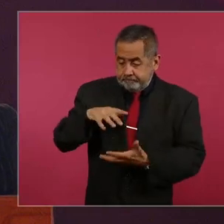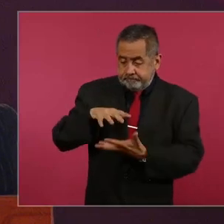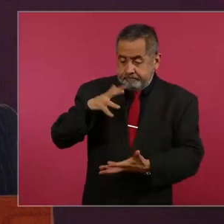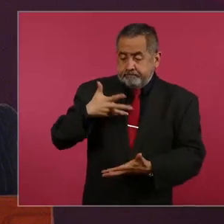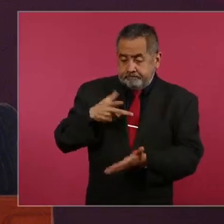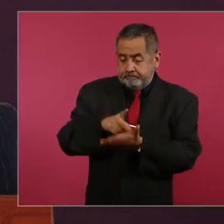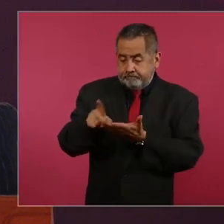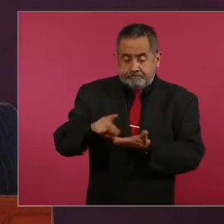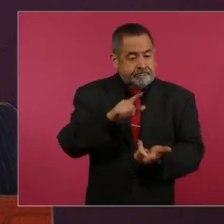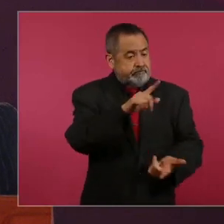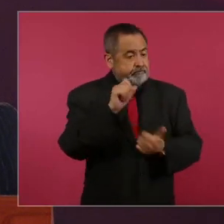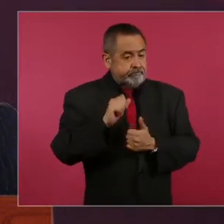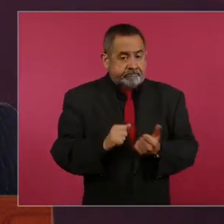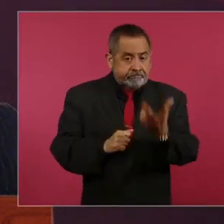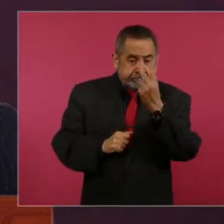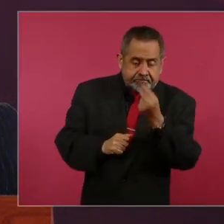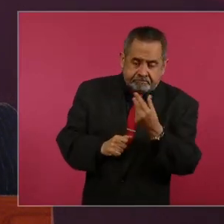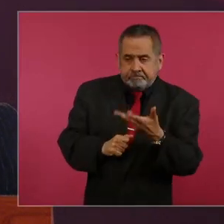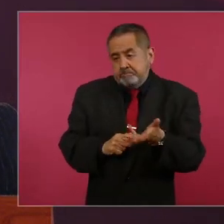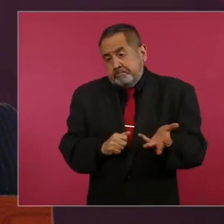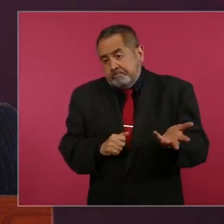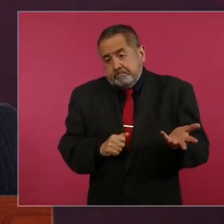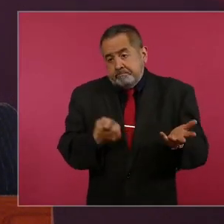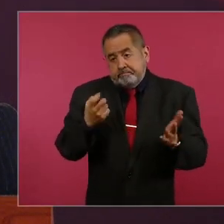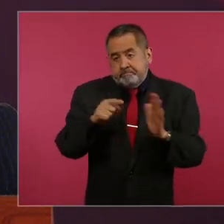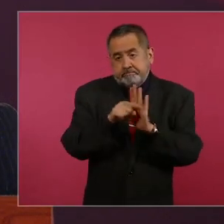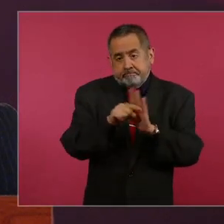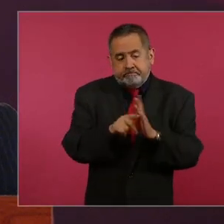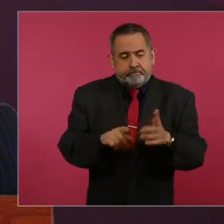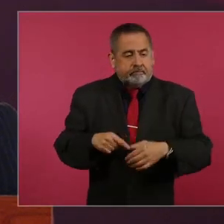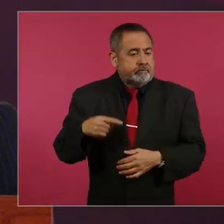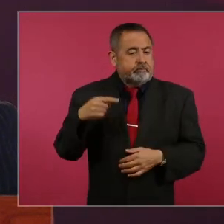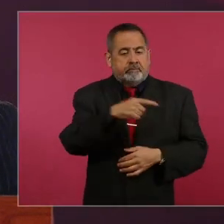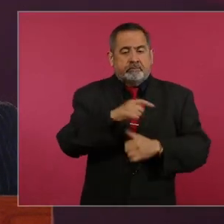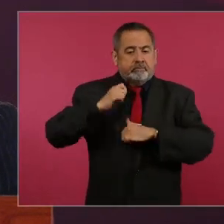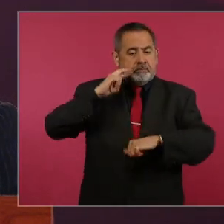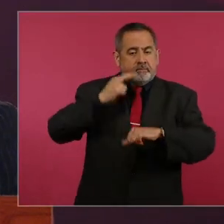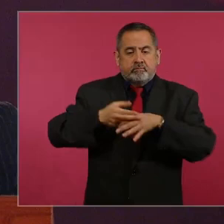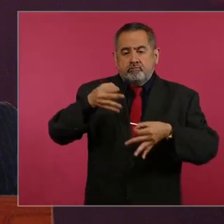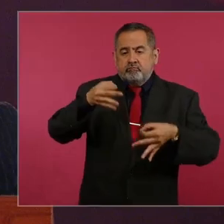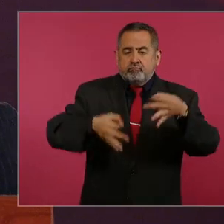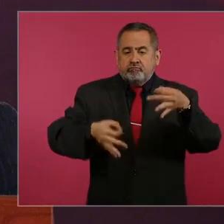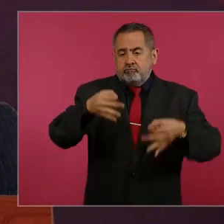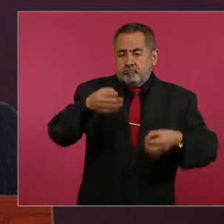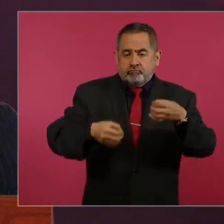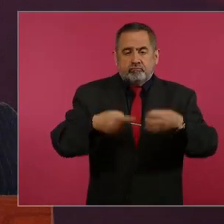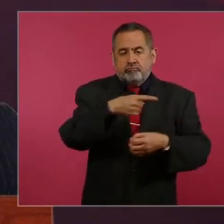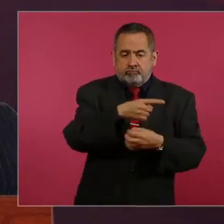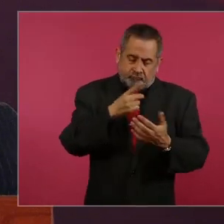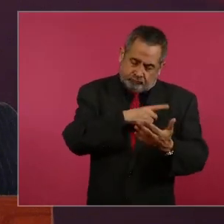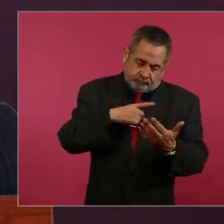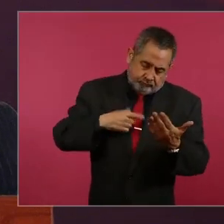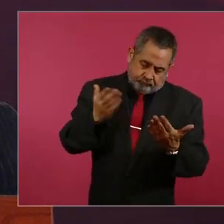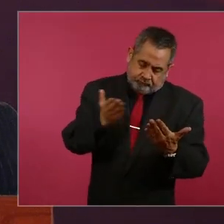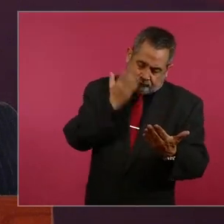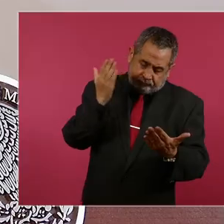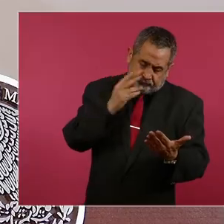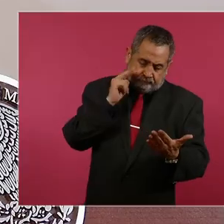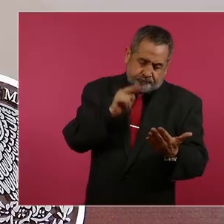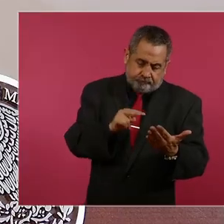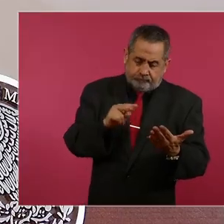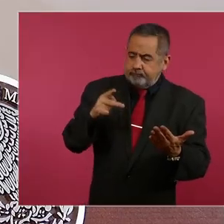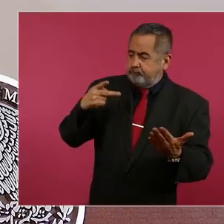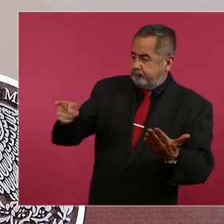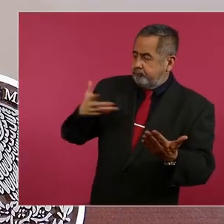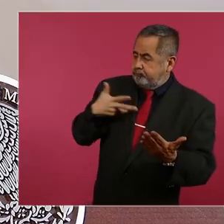tiene derecho. En todo caso, la autoridad judicial justamente es lo que tiene que analizar. si es